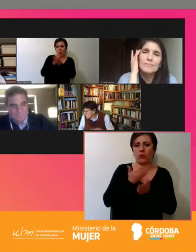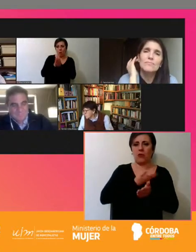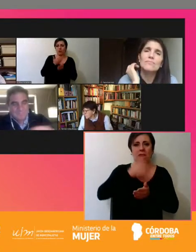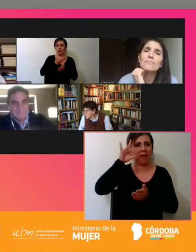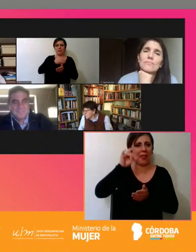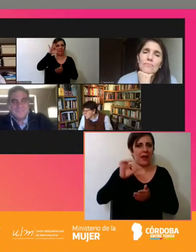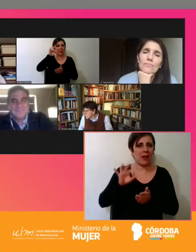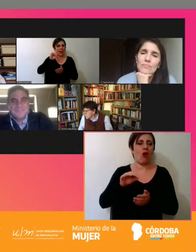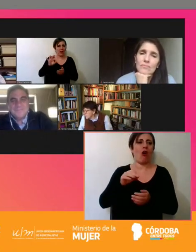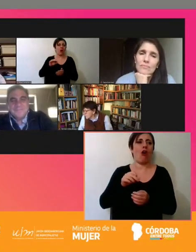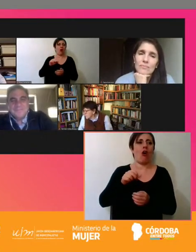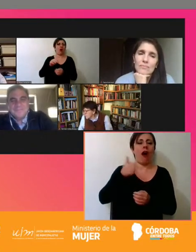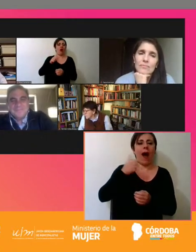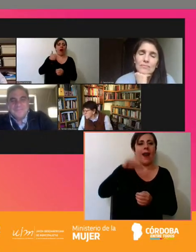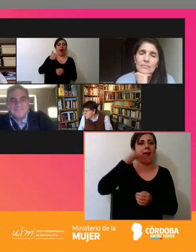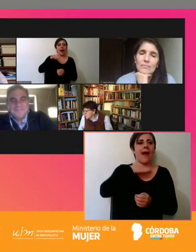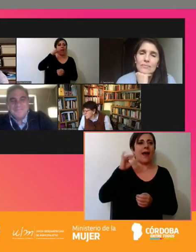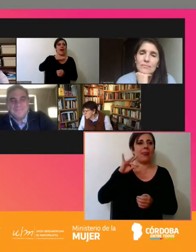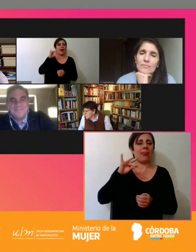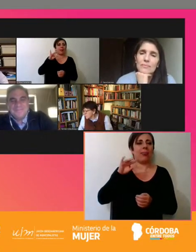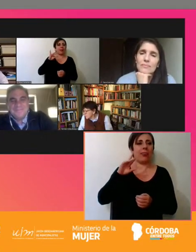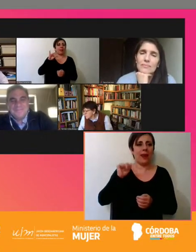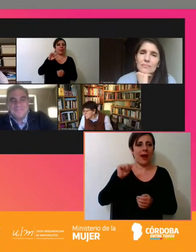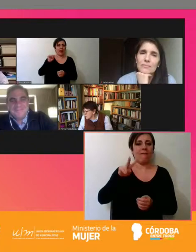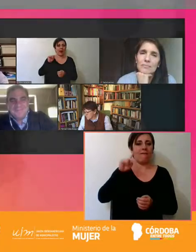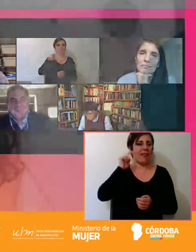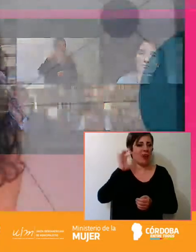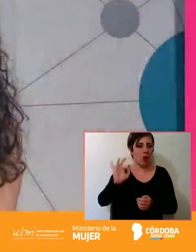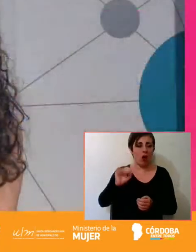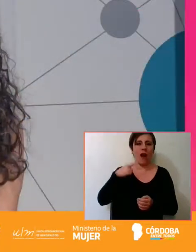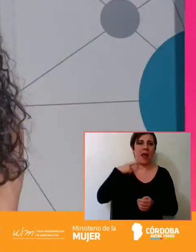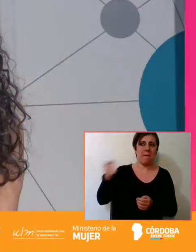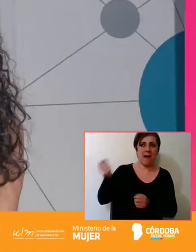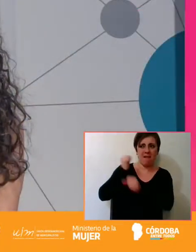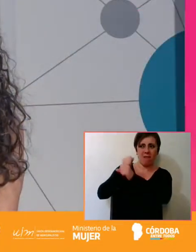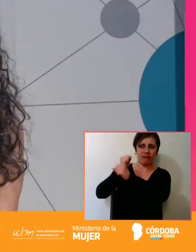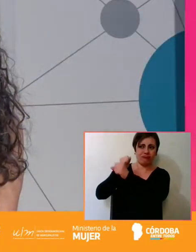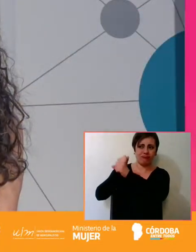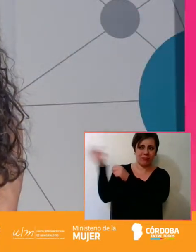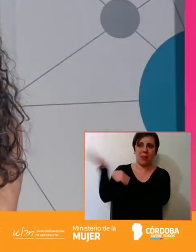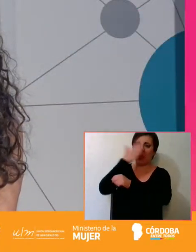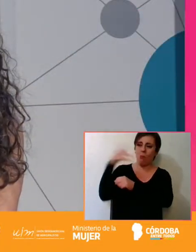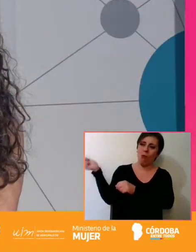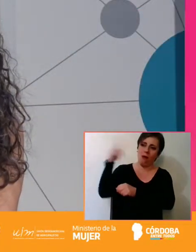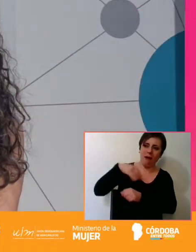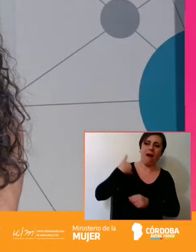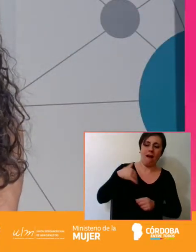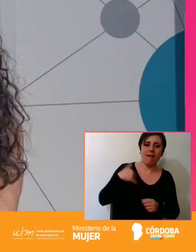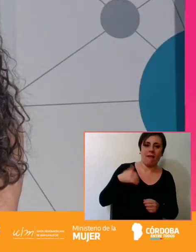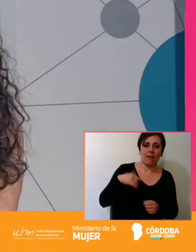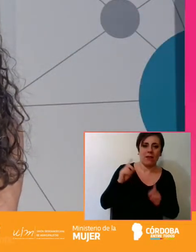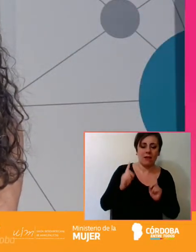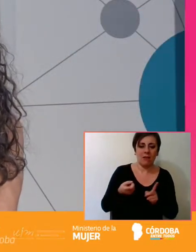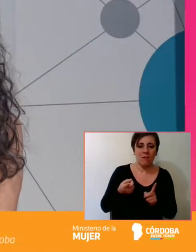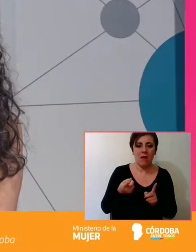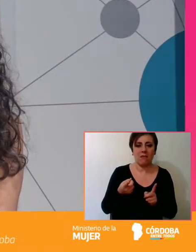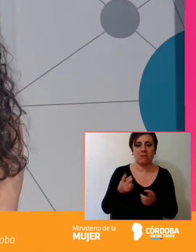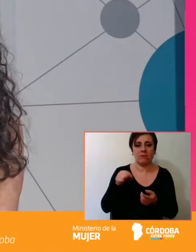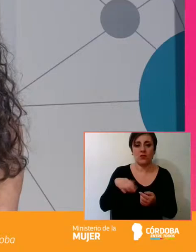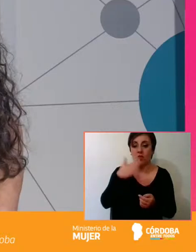Vigo, que pudimos trabajar en España y luego aquí en la Argentina. Y eso también ha permitido que hoy